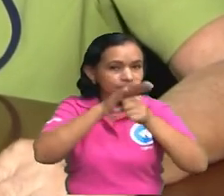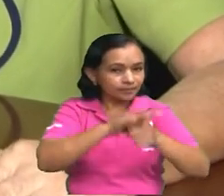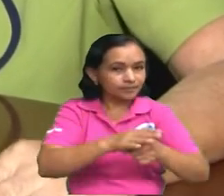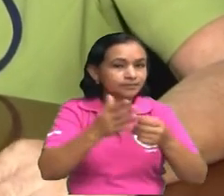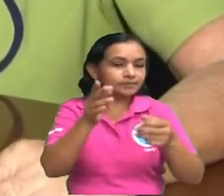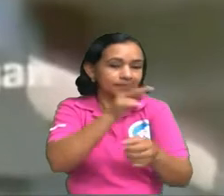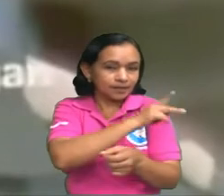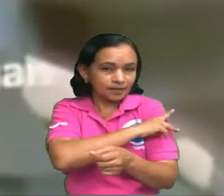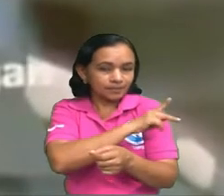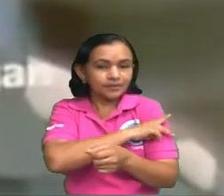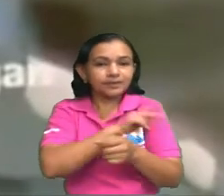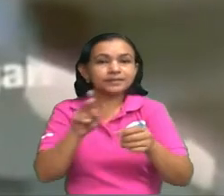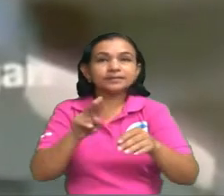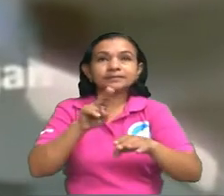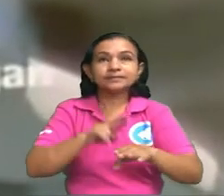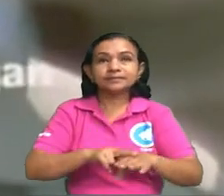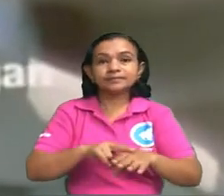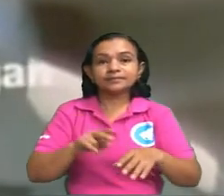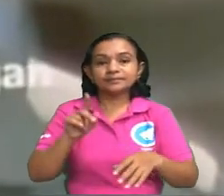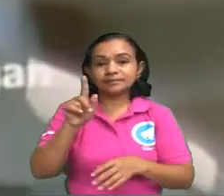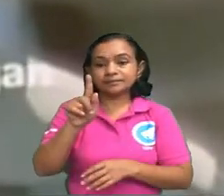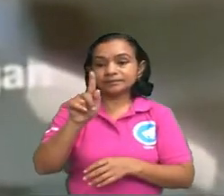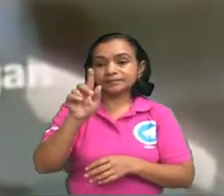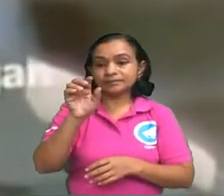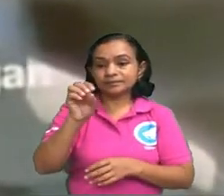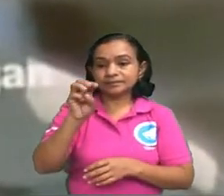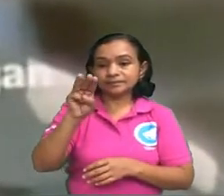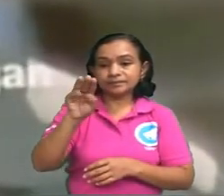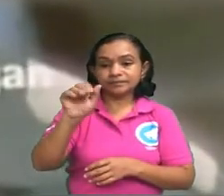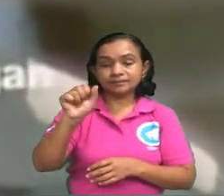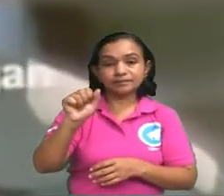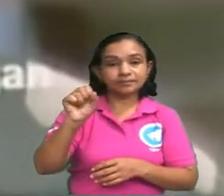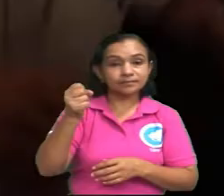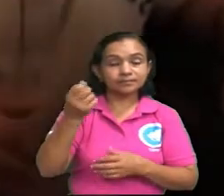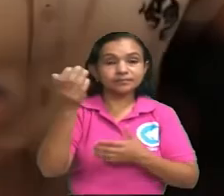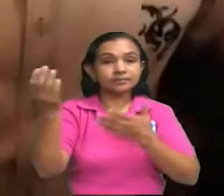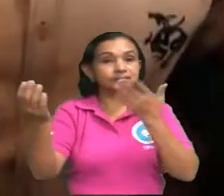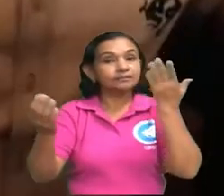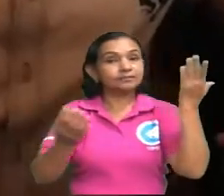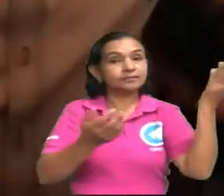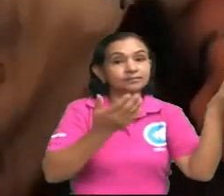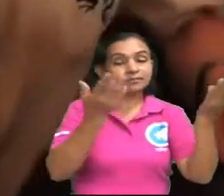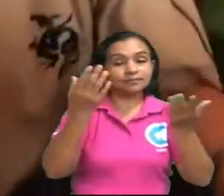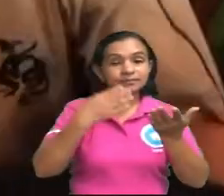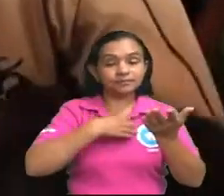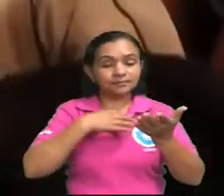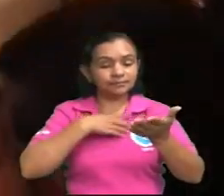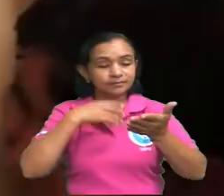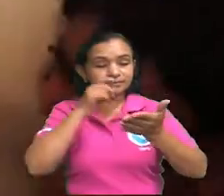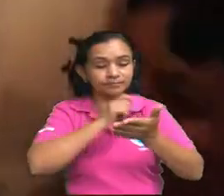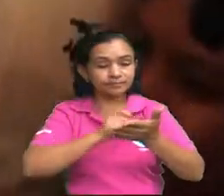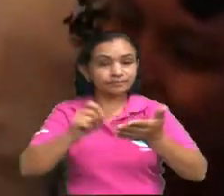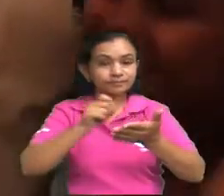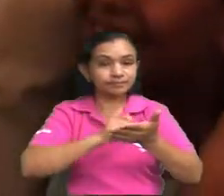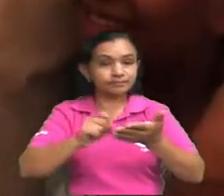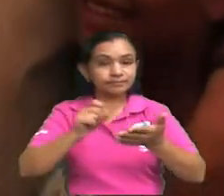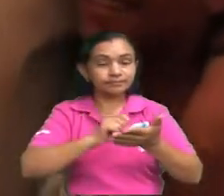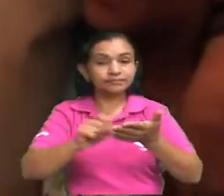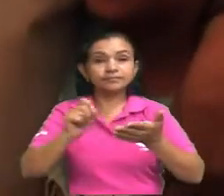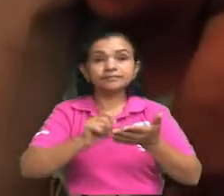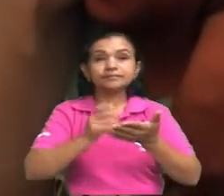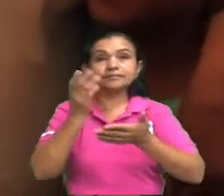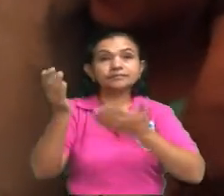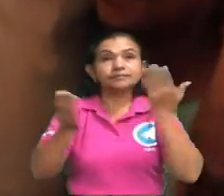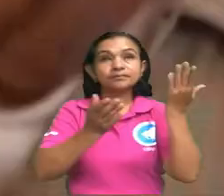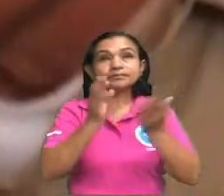es la policía. Tomás Borges fue autor de poesía, ensayos y de su autobiografía. El poeta cubano